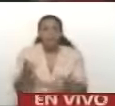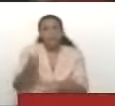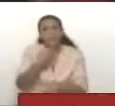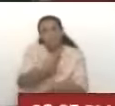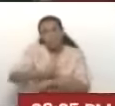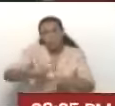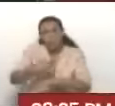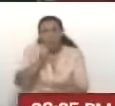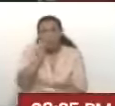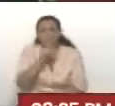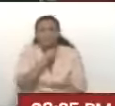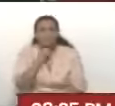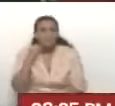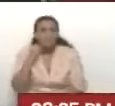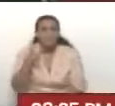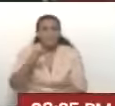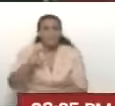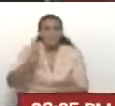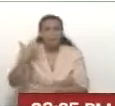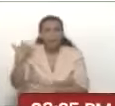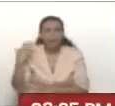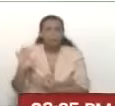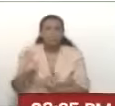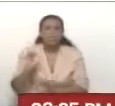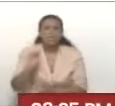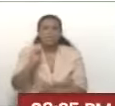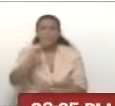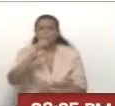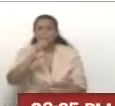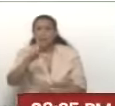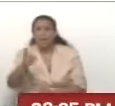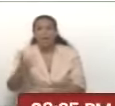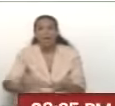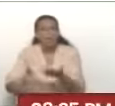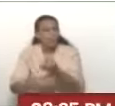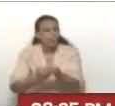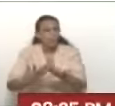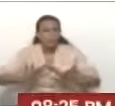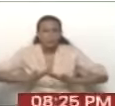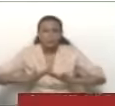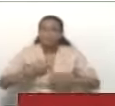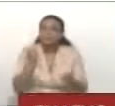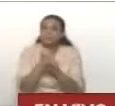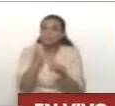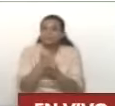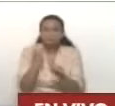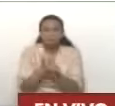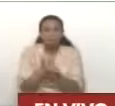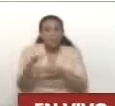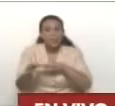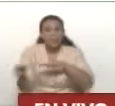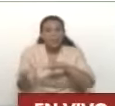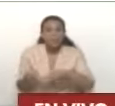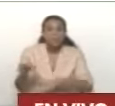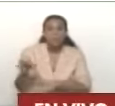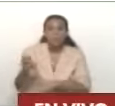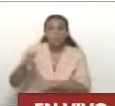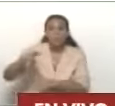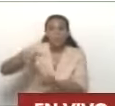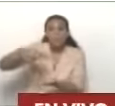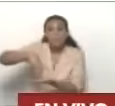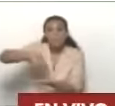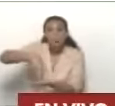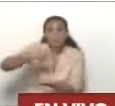gobernador, el padre Samael, quien ha sido de gran apoyo para nosotros, seguimos trabajando por nuestro municipio de Maturín. Nosotros nos